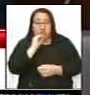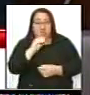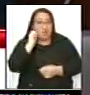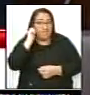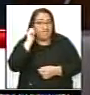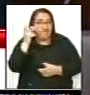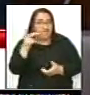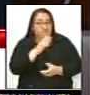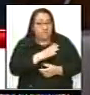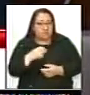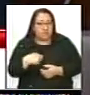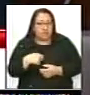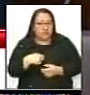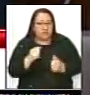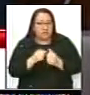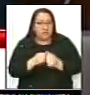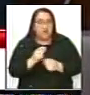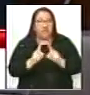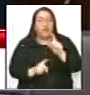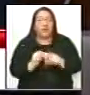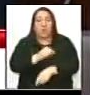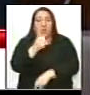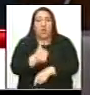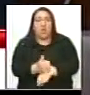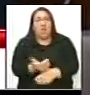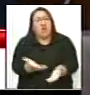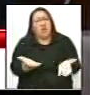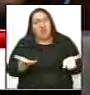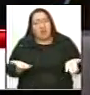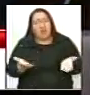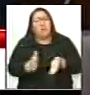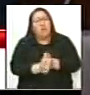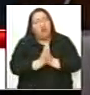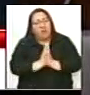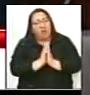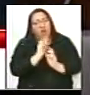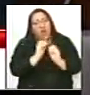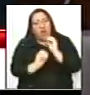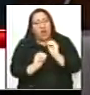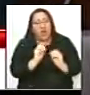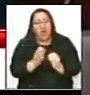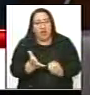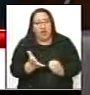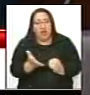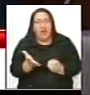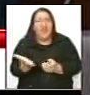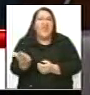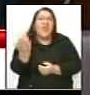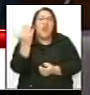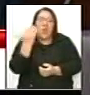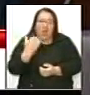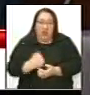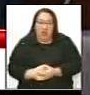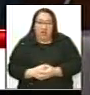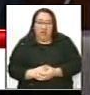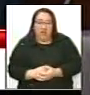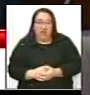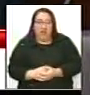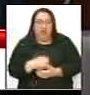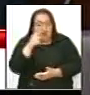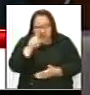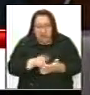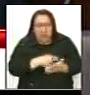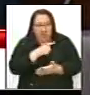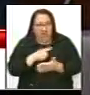del gobierno, de las autoridades, para que corrijan, devuelvan,